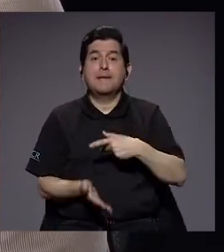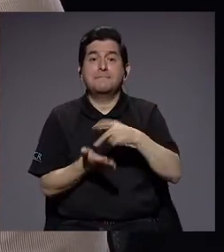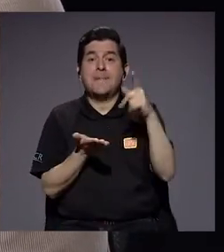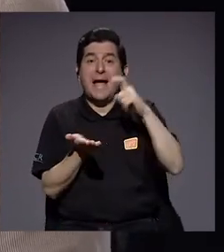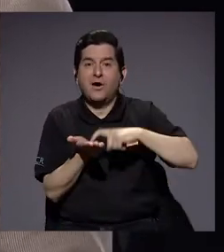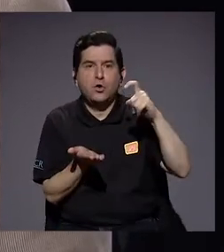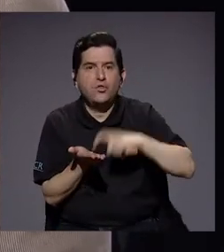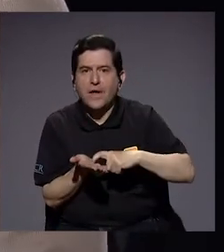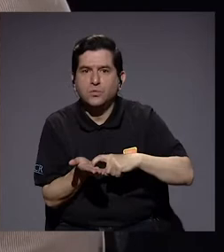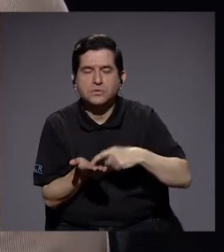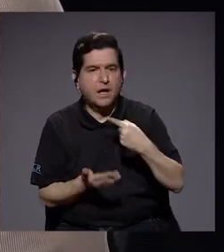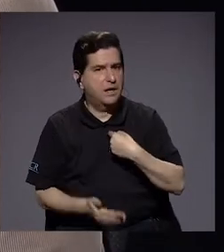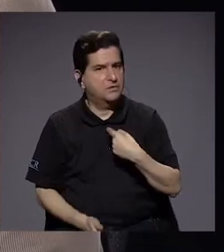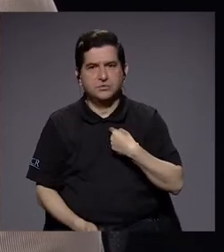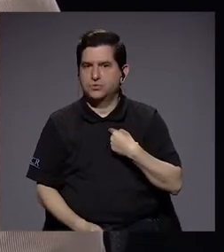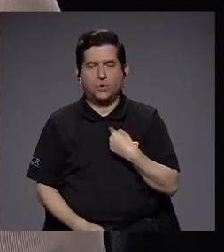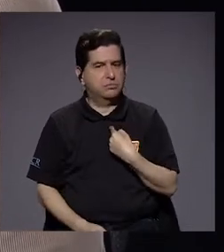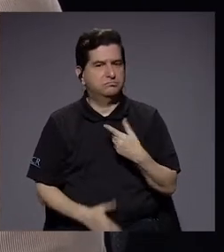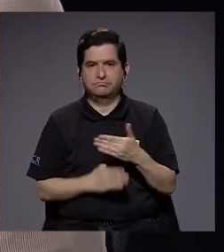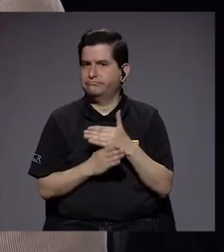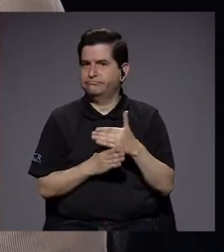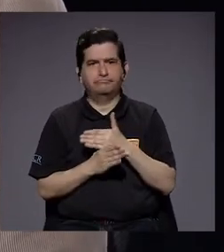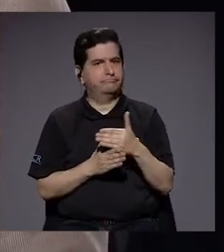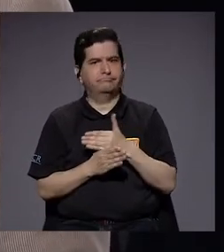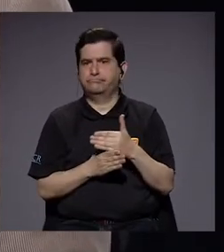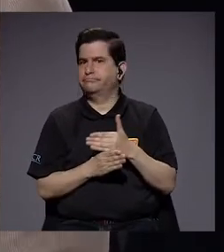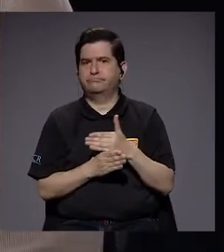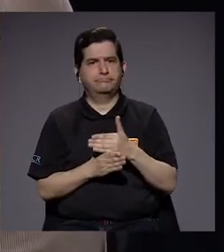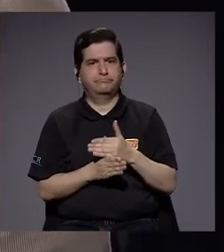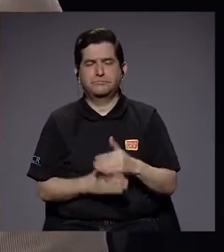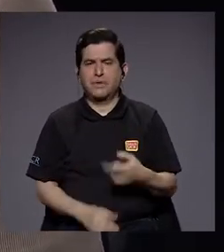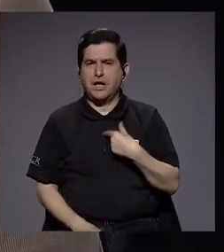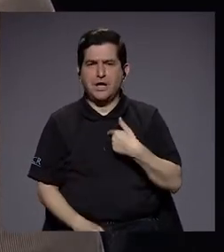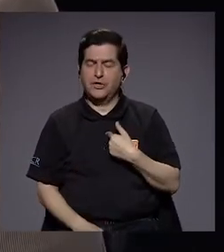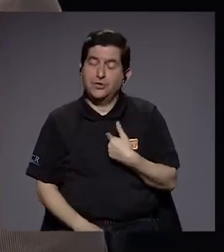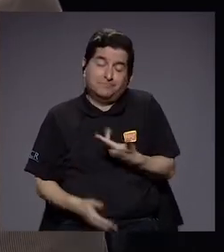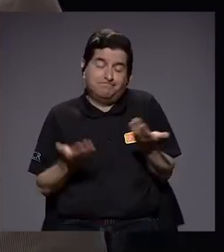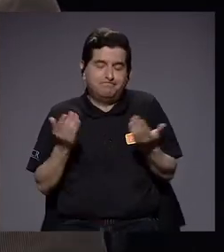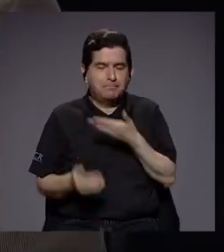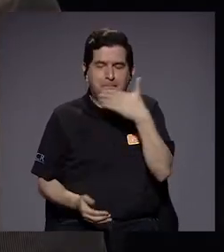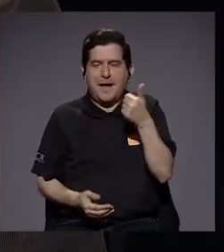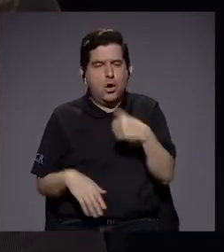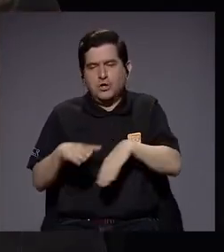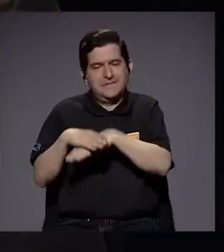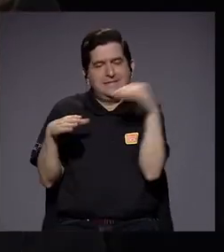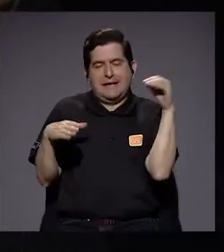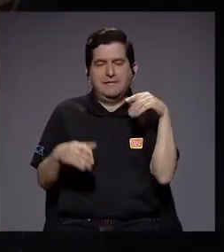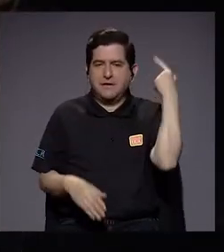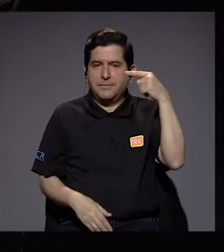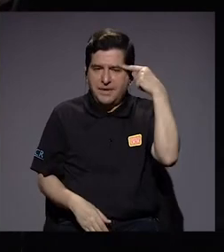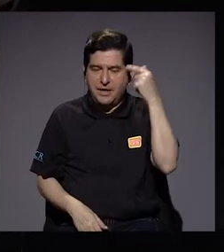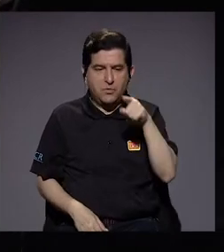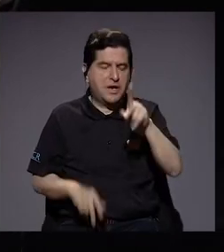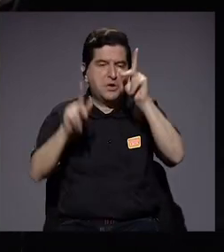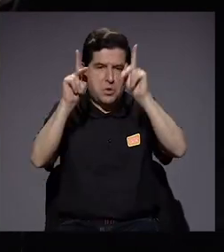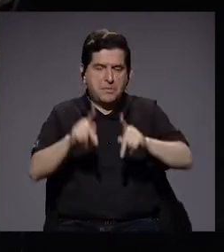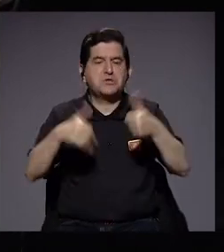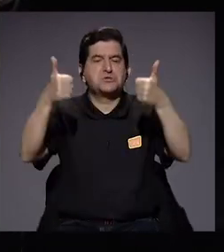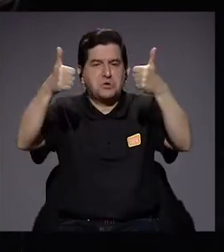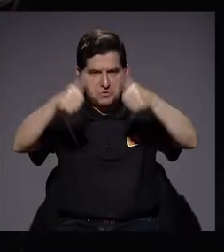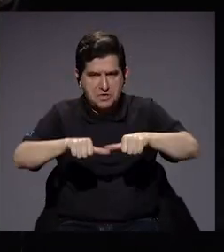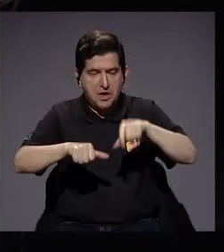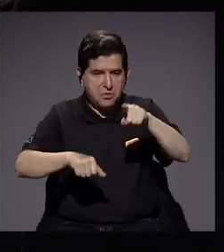pues tenía que hacerme un lado, repito, para pues que el gobierno pusiera a alguien ahí que estuviera de acuerdo con ese tema, pero yo no podía seguir ahí